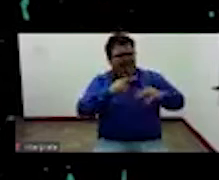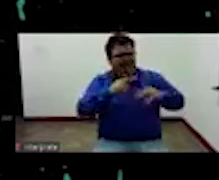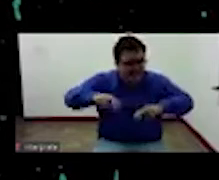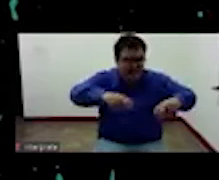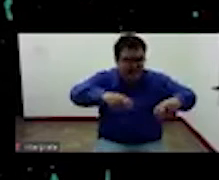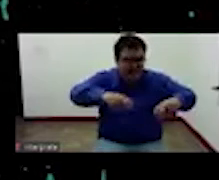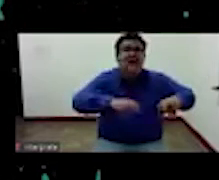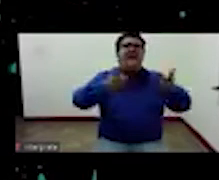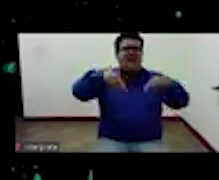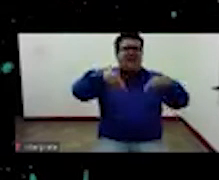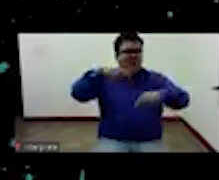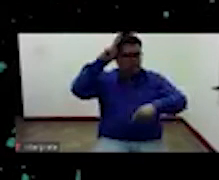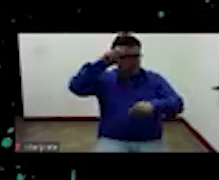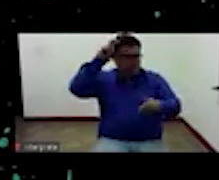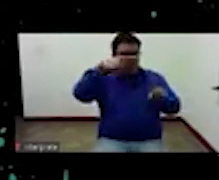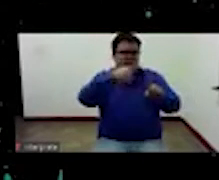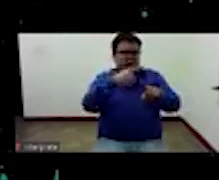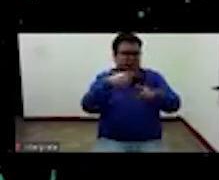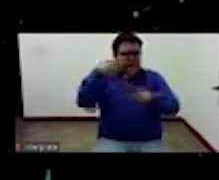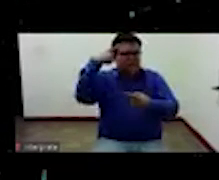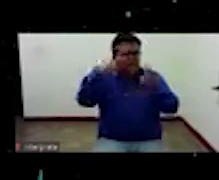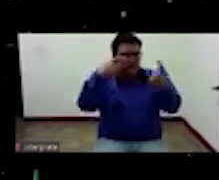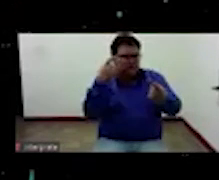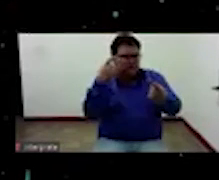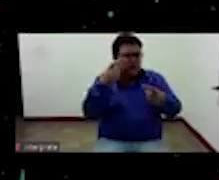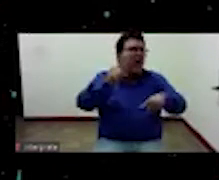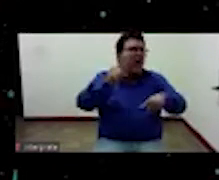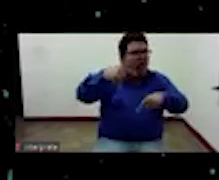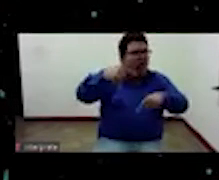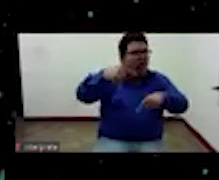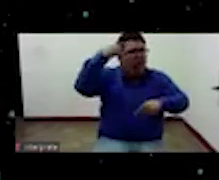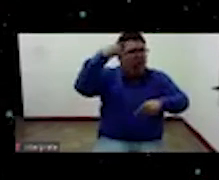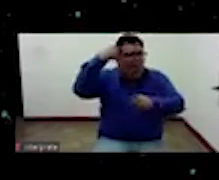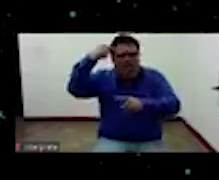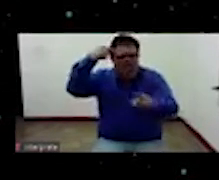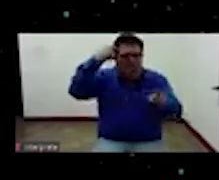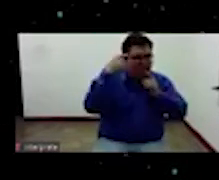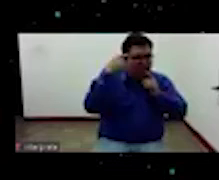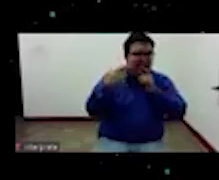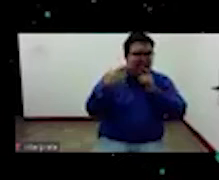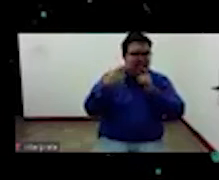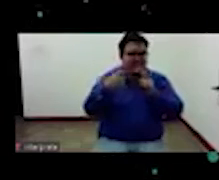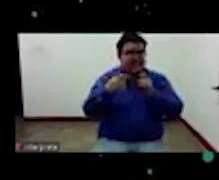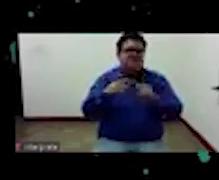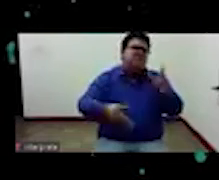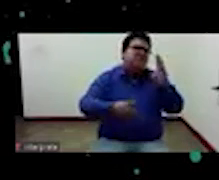época de Pedro de Mercado y de otros, pero hay geógrafos,